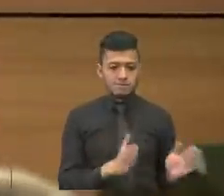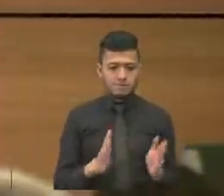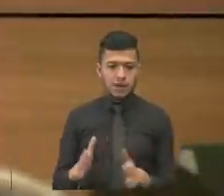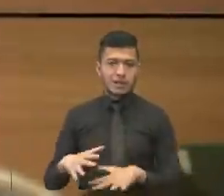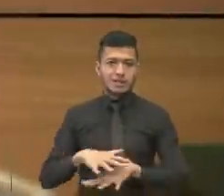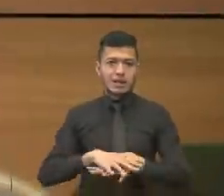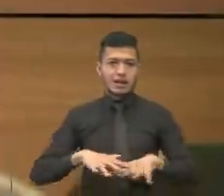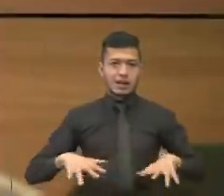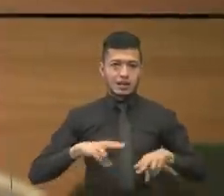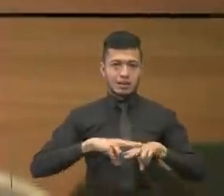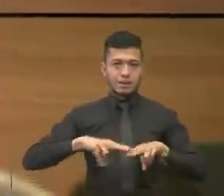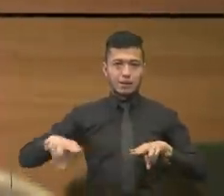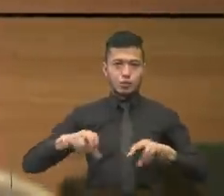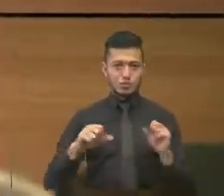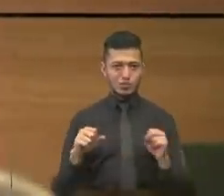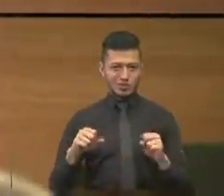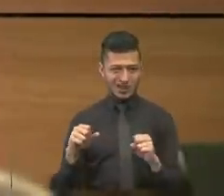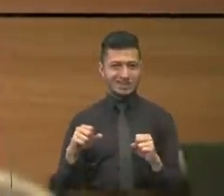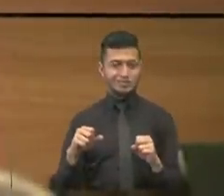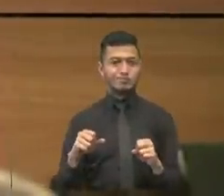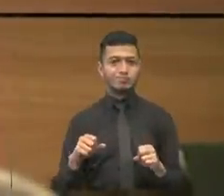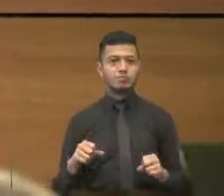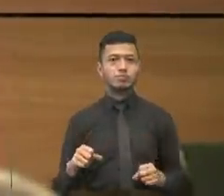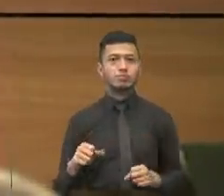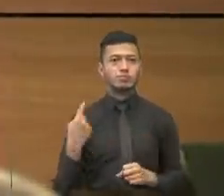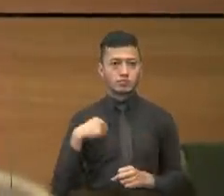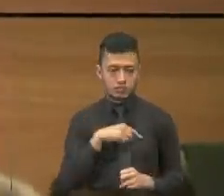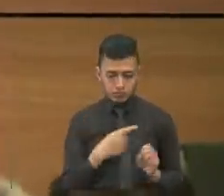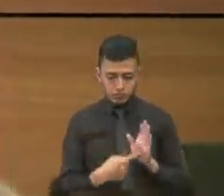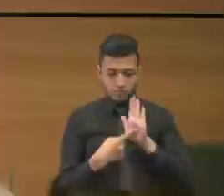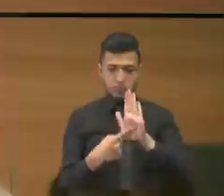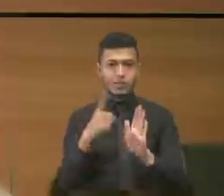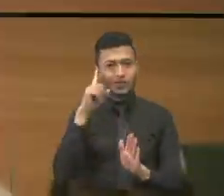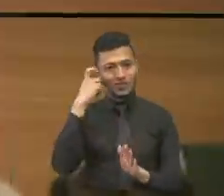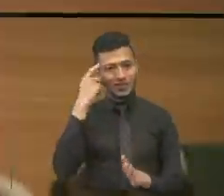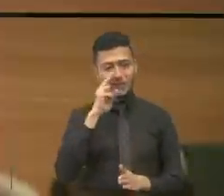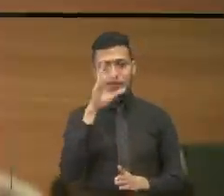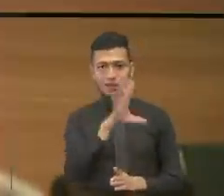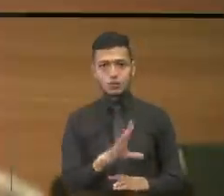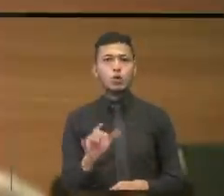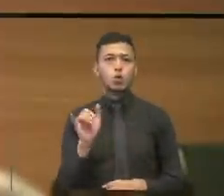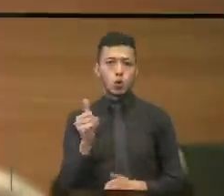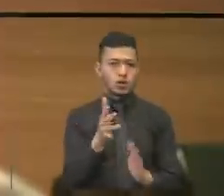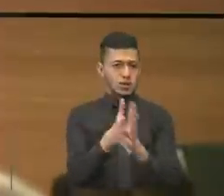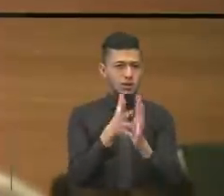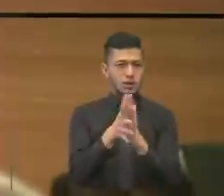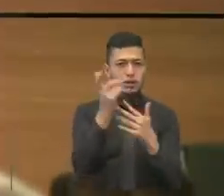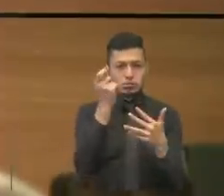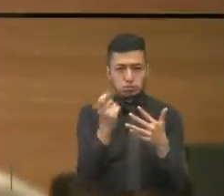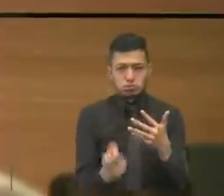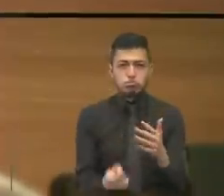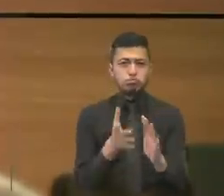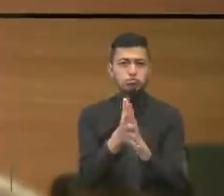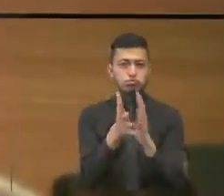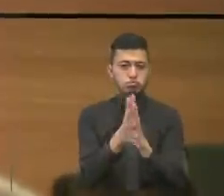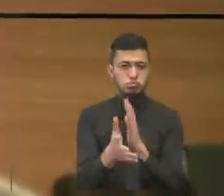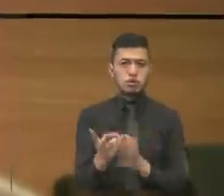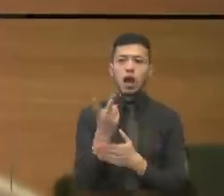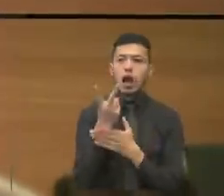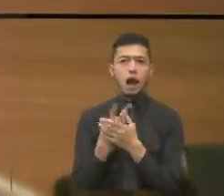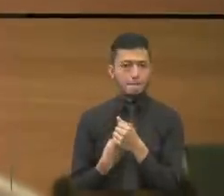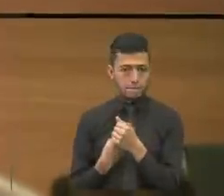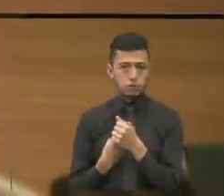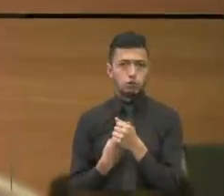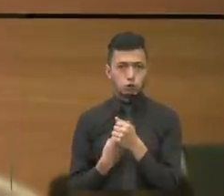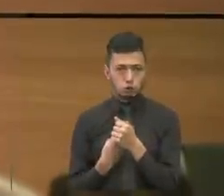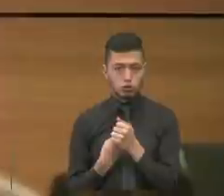de metro de Bogotá que vamos a presentar con el Gobierno Nacional, pero el jueves les podemos explicar eso en detalle. Y ambas cosas,